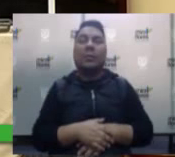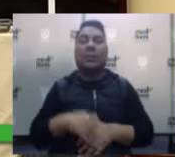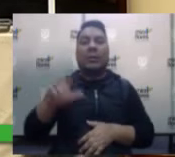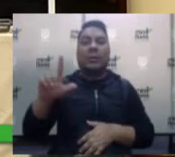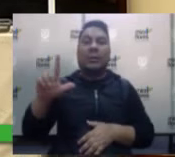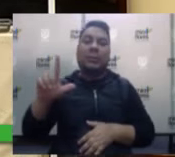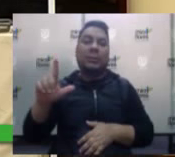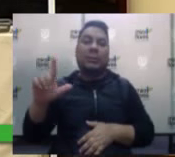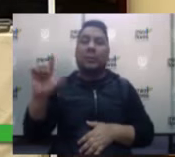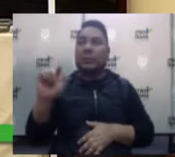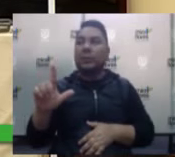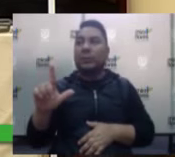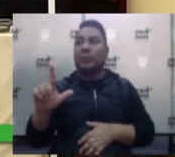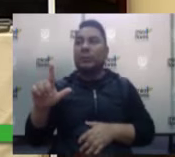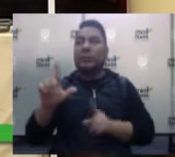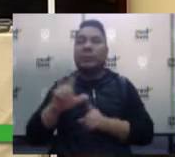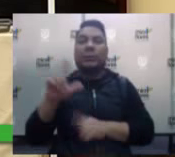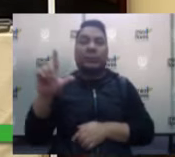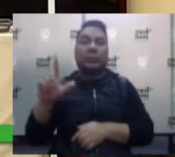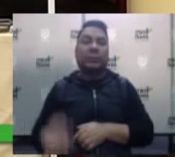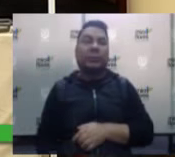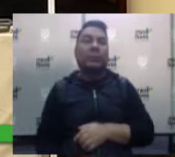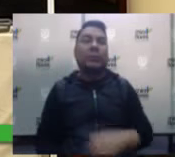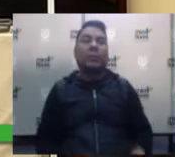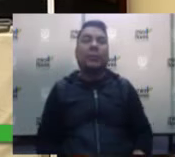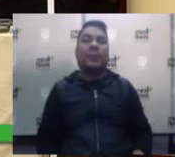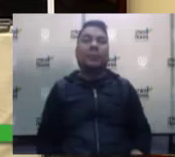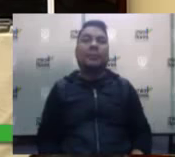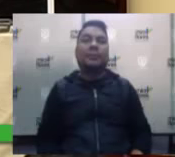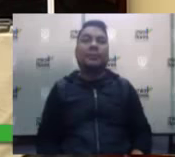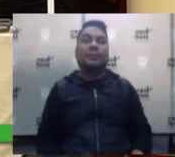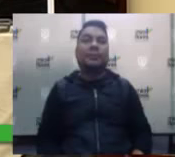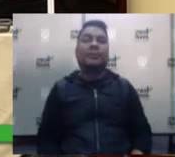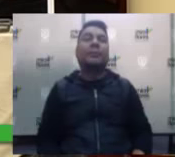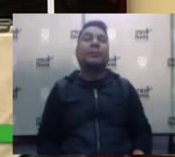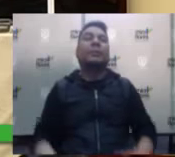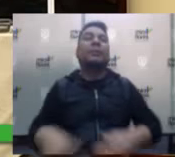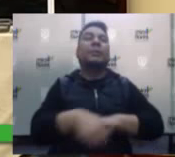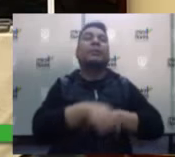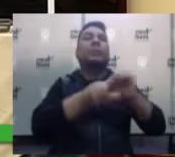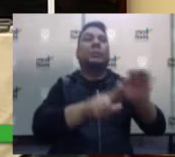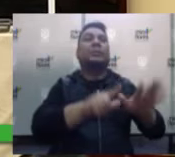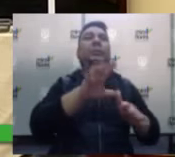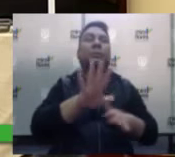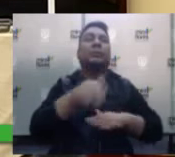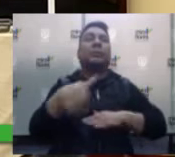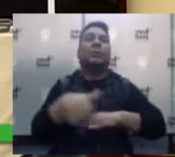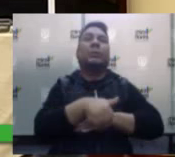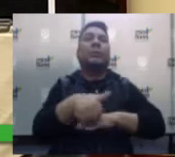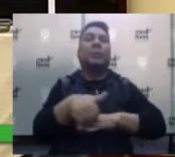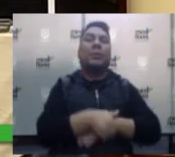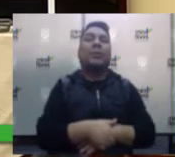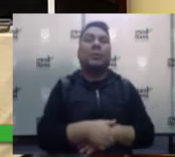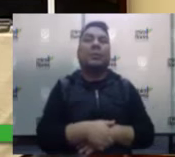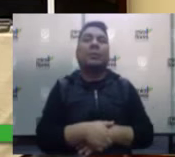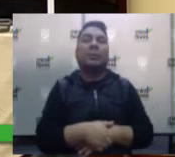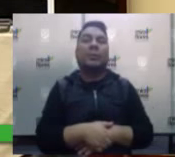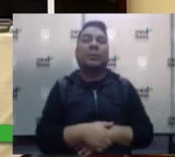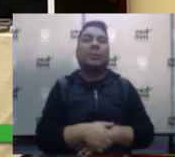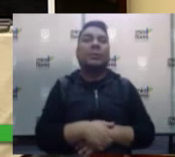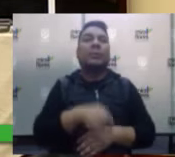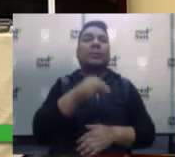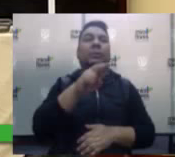L. Letra L. Perú Nación. Ubicación 75, Avenida Monseñor Roca y